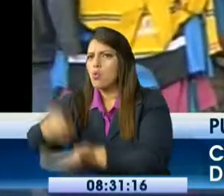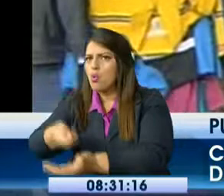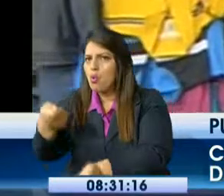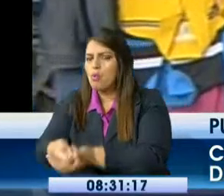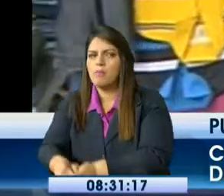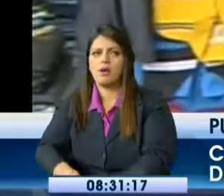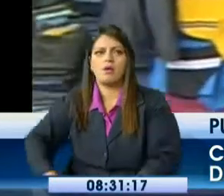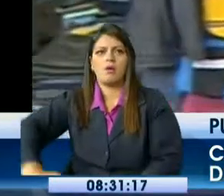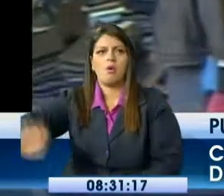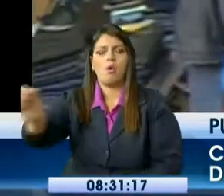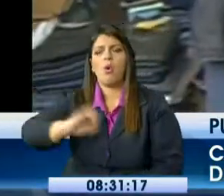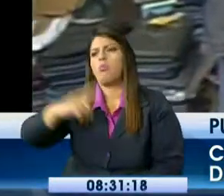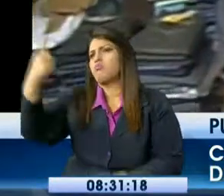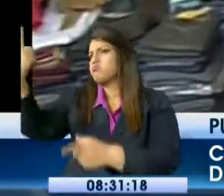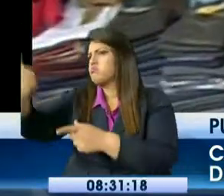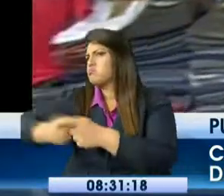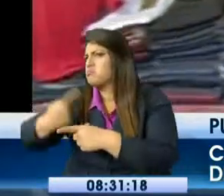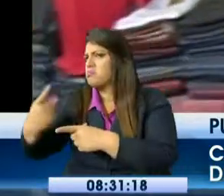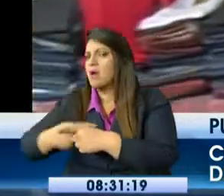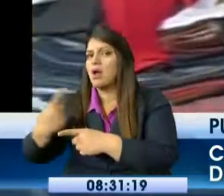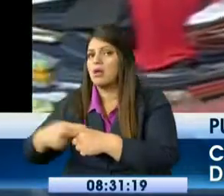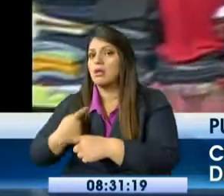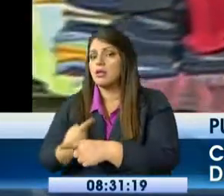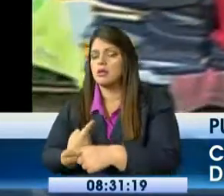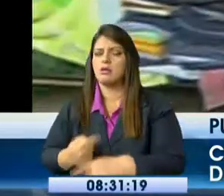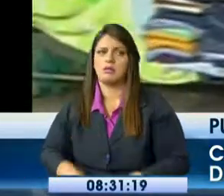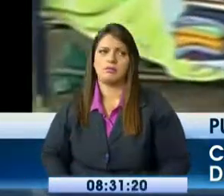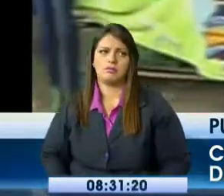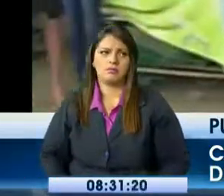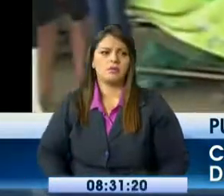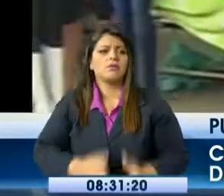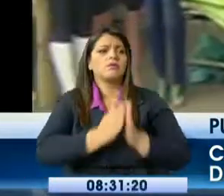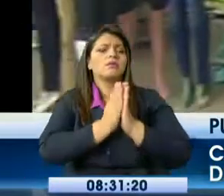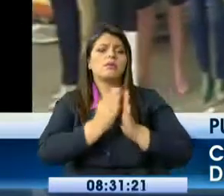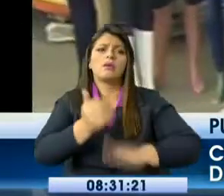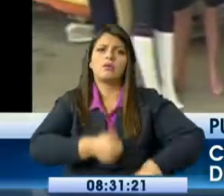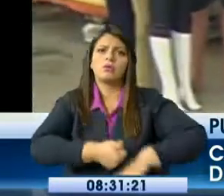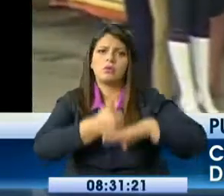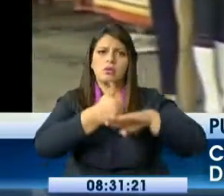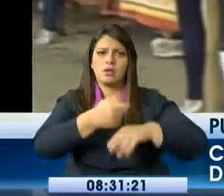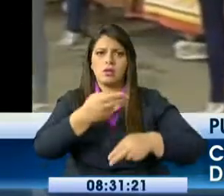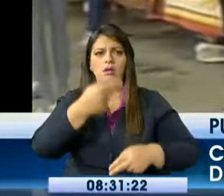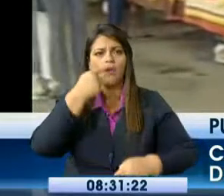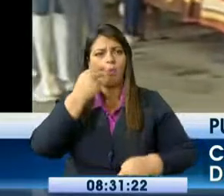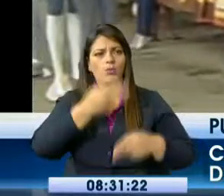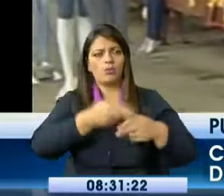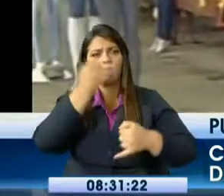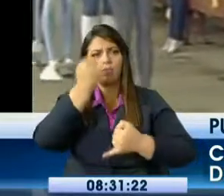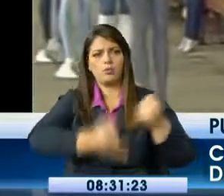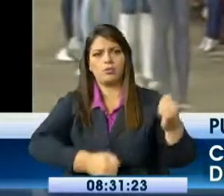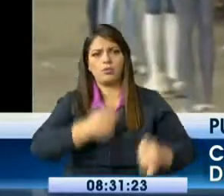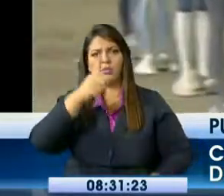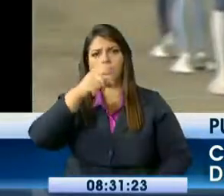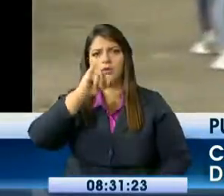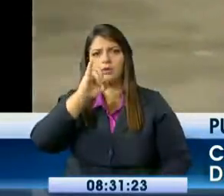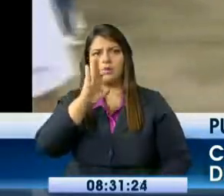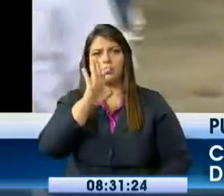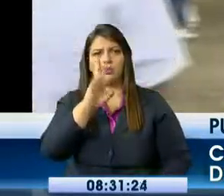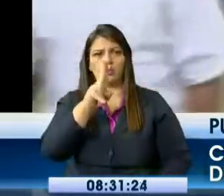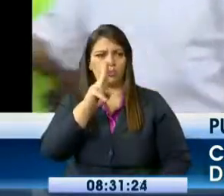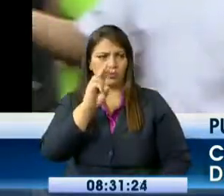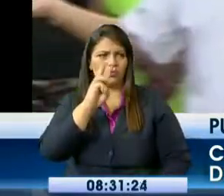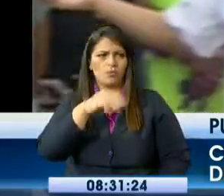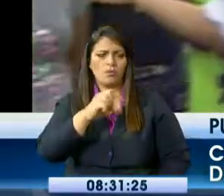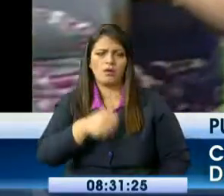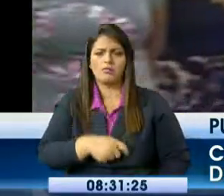los señores autoridades, al señor Lituma, que nos ha abierto la puerta para dialogar, para conversar con